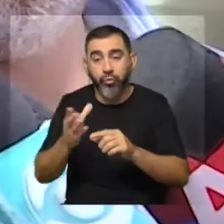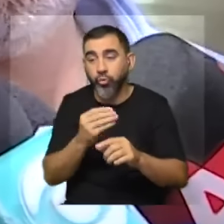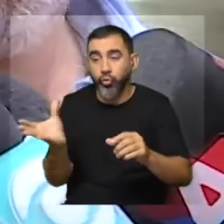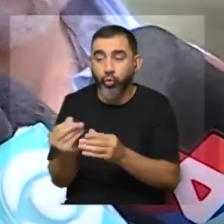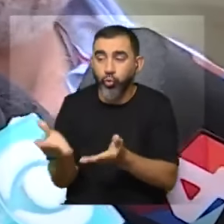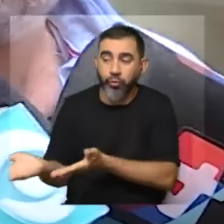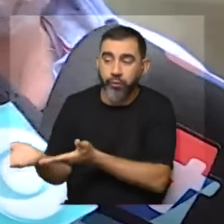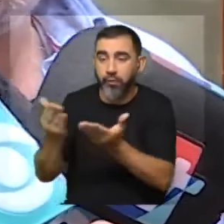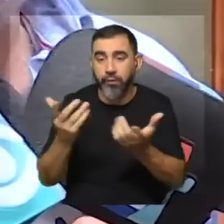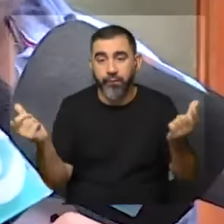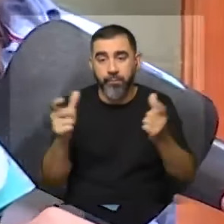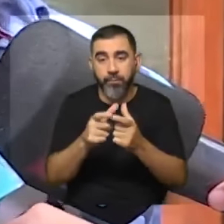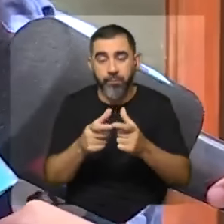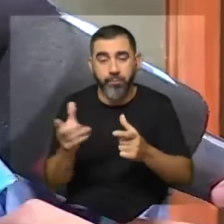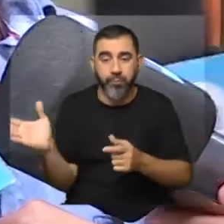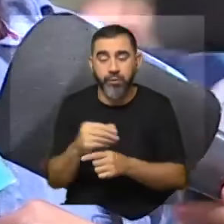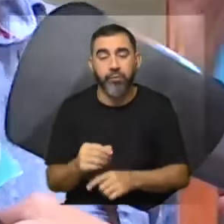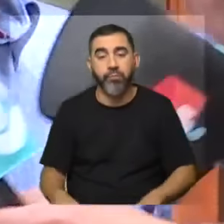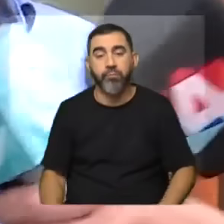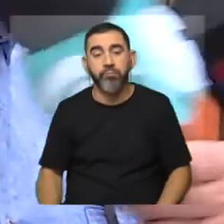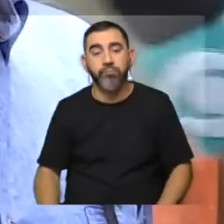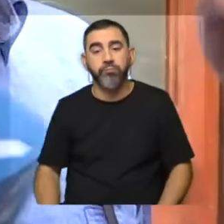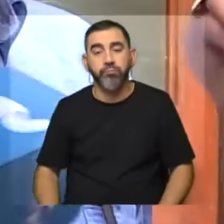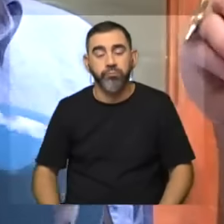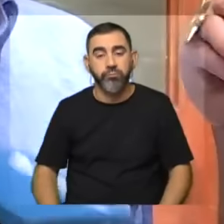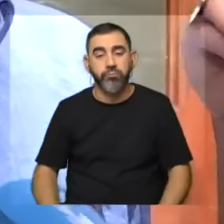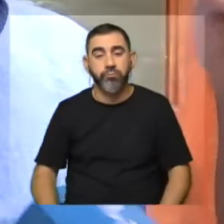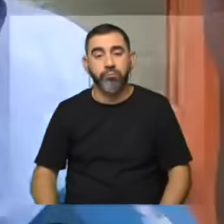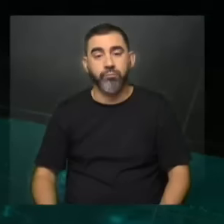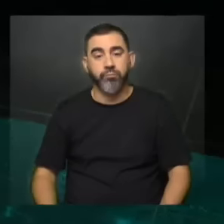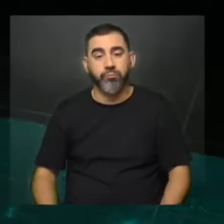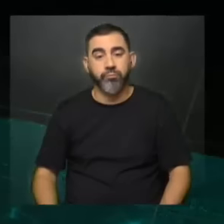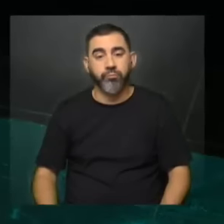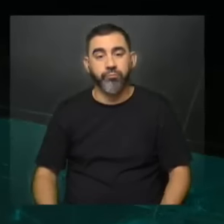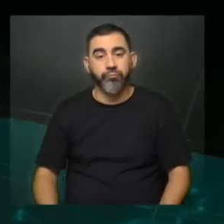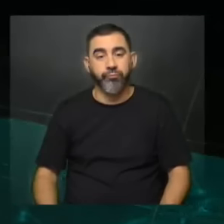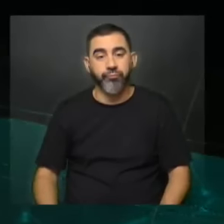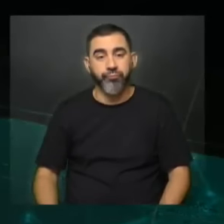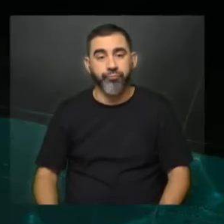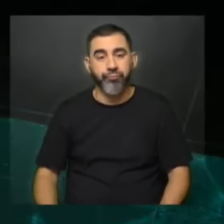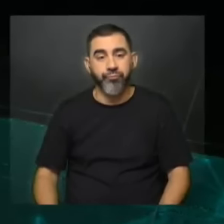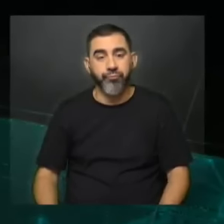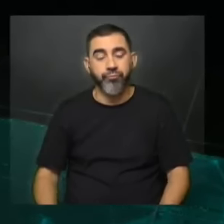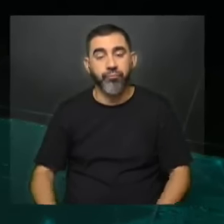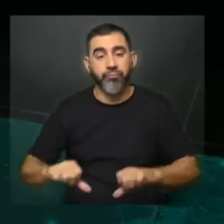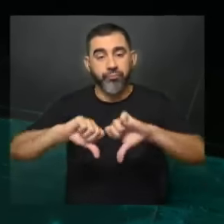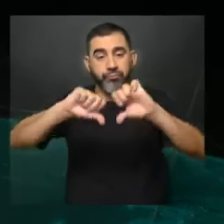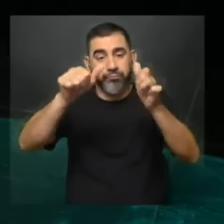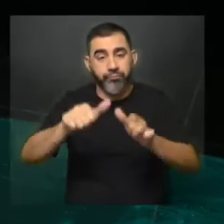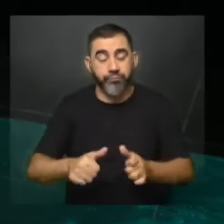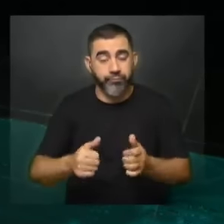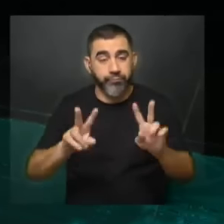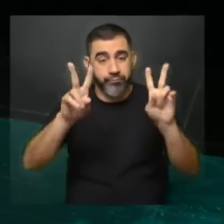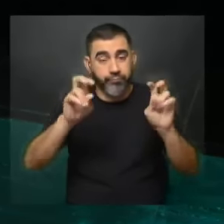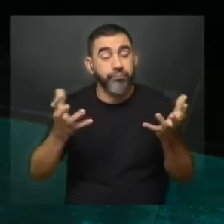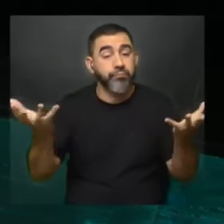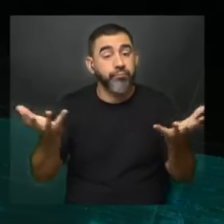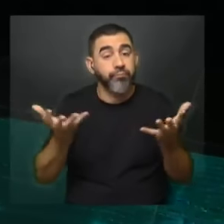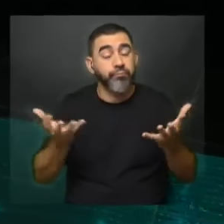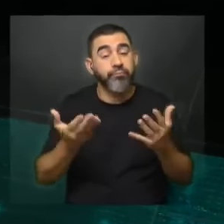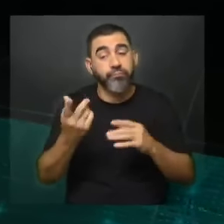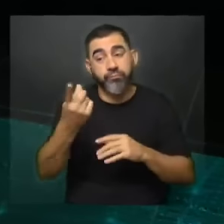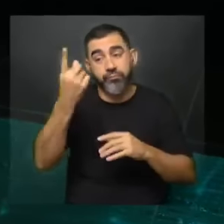todos invitados y todos fueron invitados todos invitados nos vamos ahora hasta Maldonado para contarles lo que comenzó